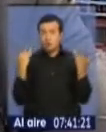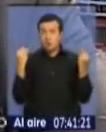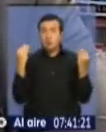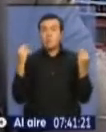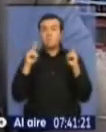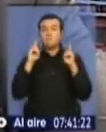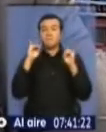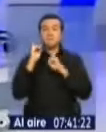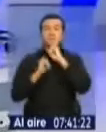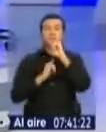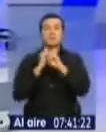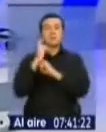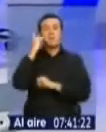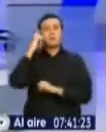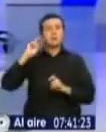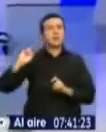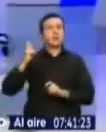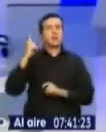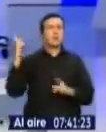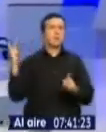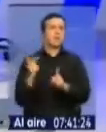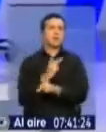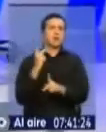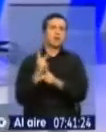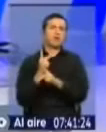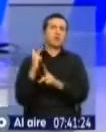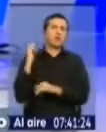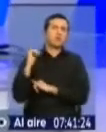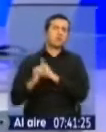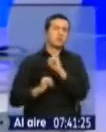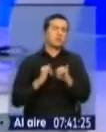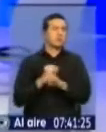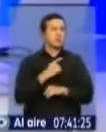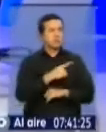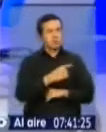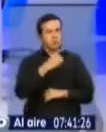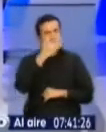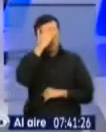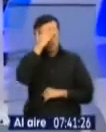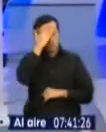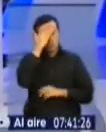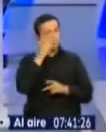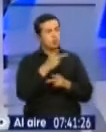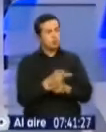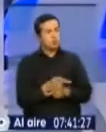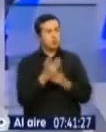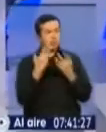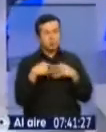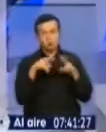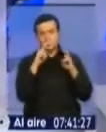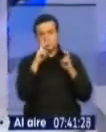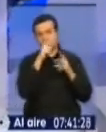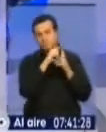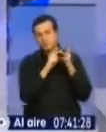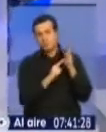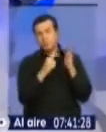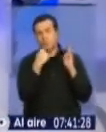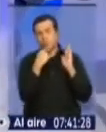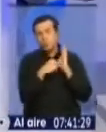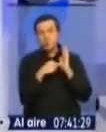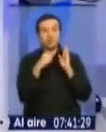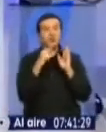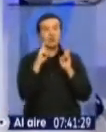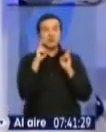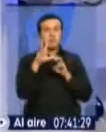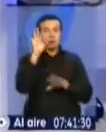conceptualizada internacionalmente como la segunda peor de Latinoamérica. Ese es el panorama, según tu criterio, ¿cómo blindarlo? A ver, porque aquí pasan por varios temas. Uno, el sistema